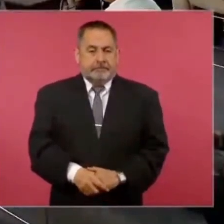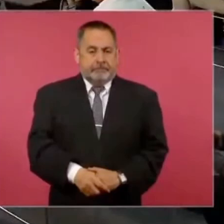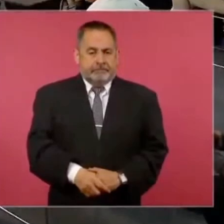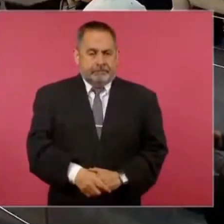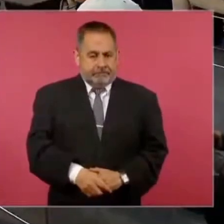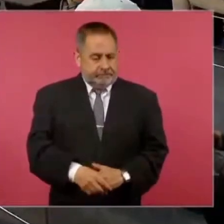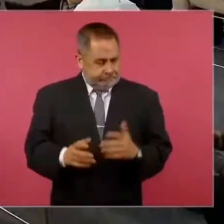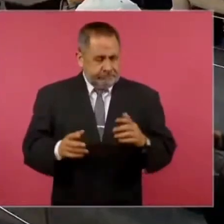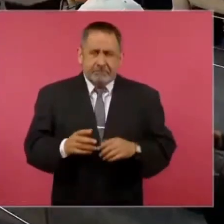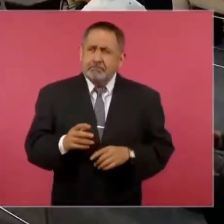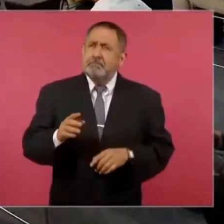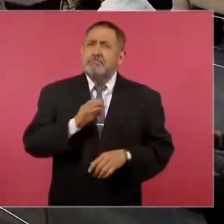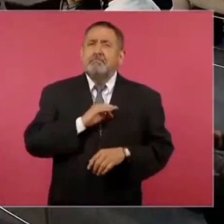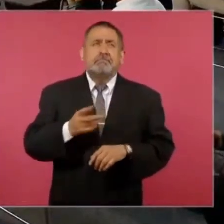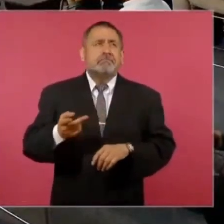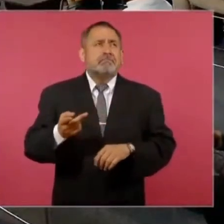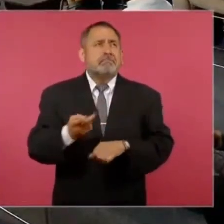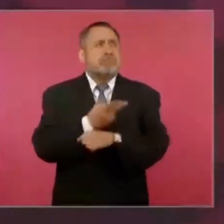Estamos hablando allá de